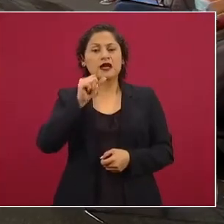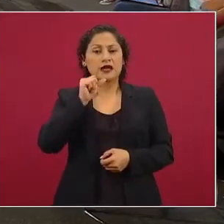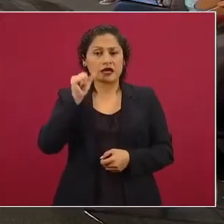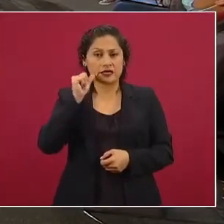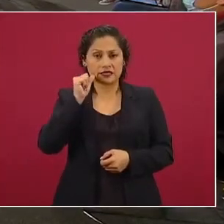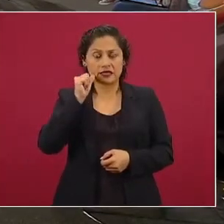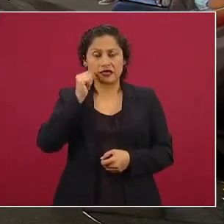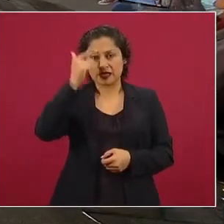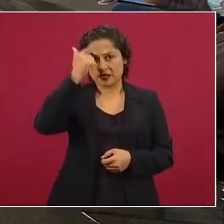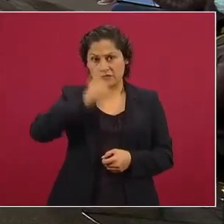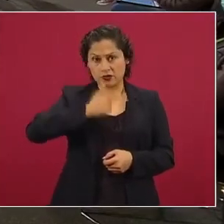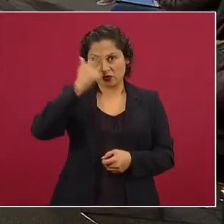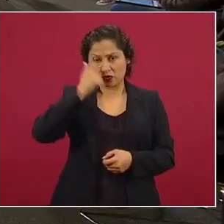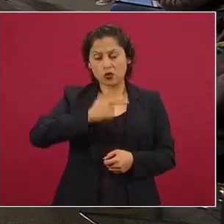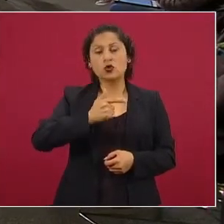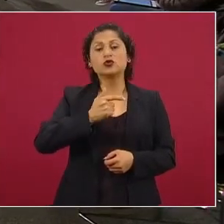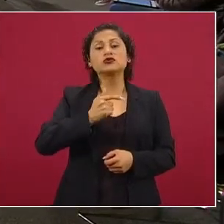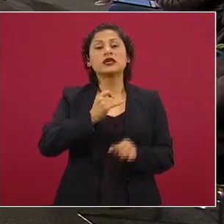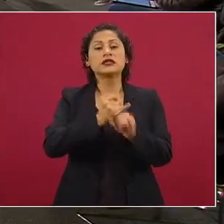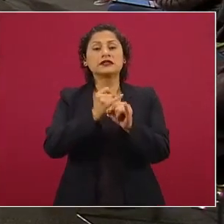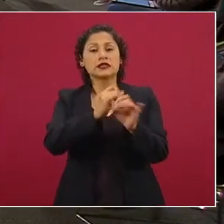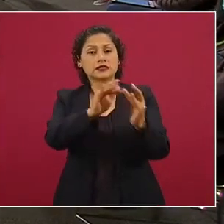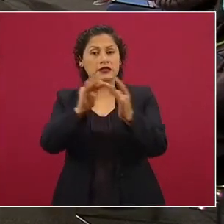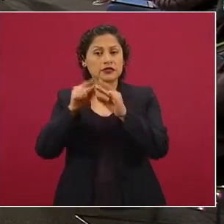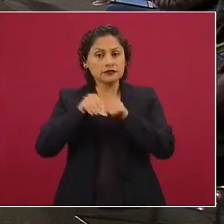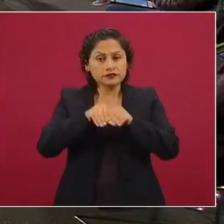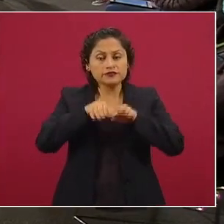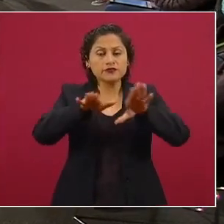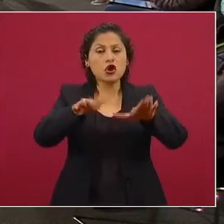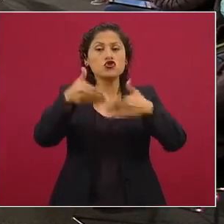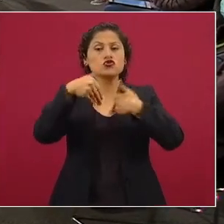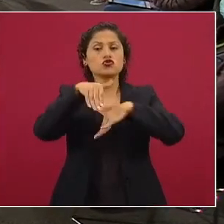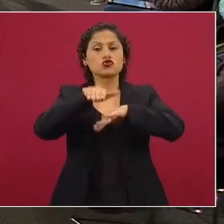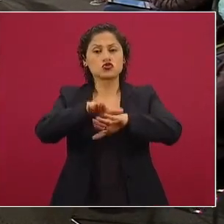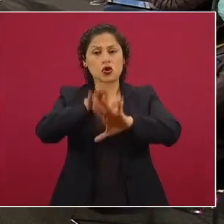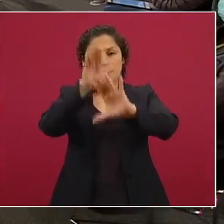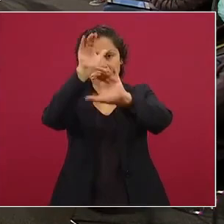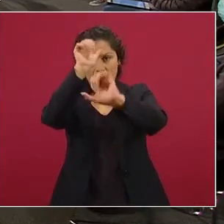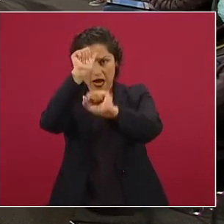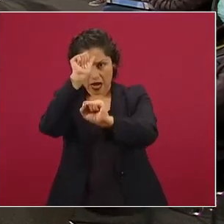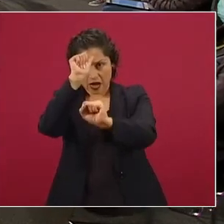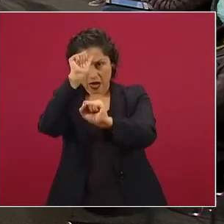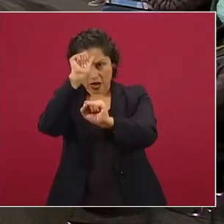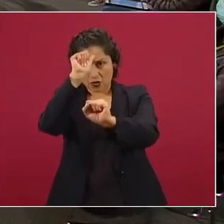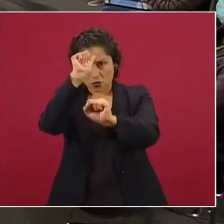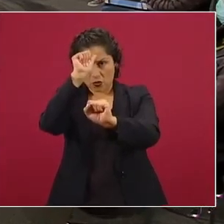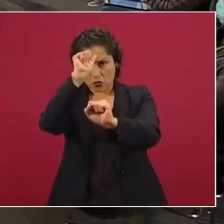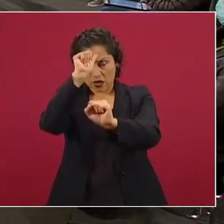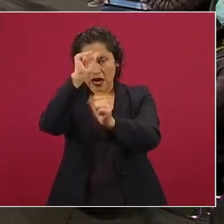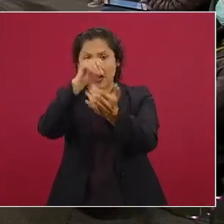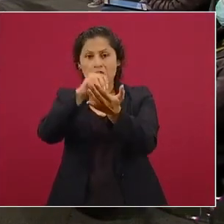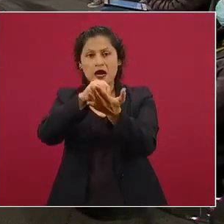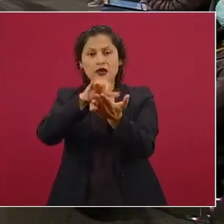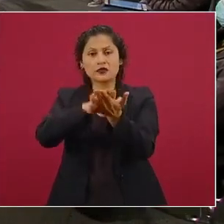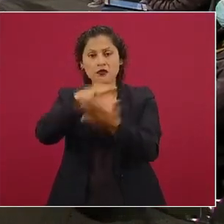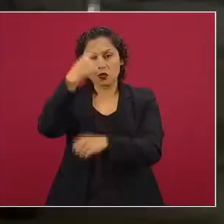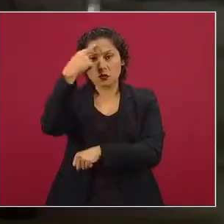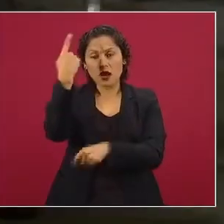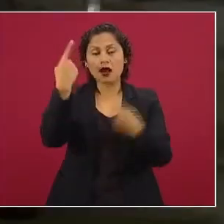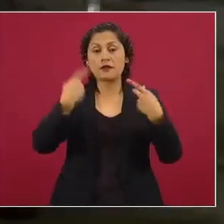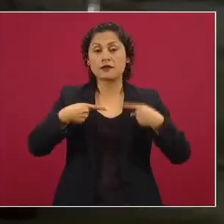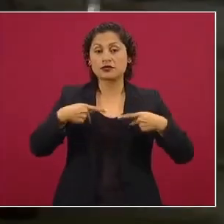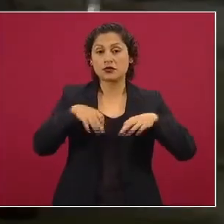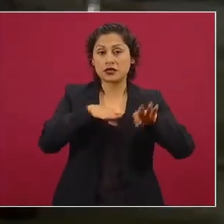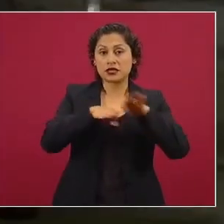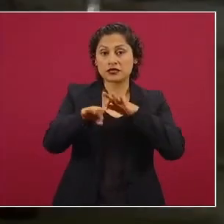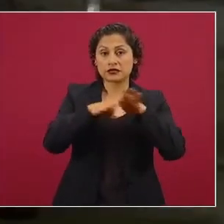dio un poco de más elementos sobre este acuerdo para que los trabajadores que cotizan al Infonavit puedan